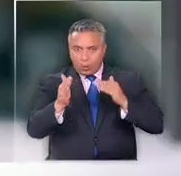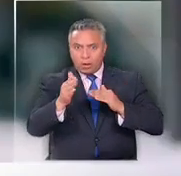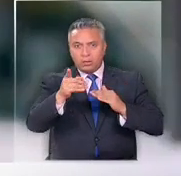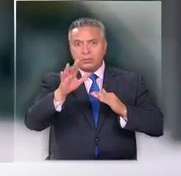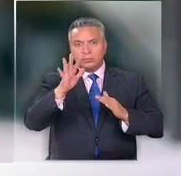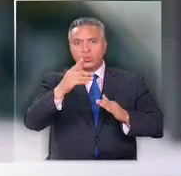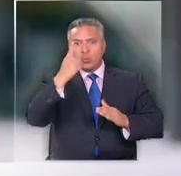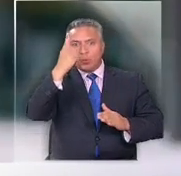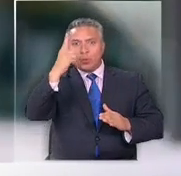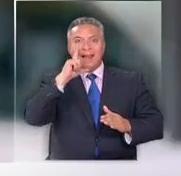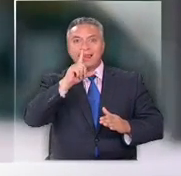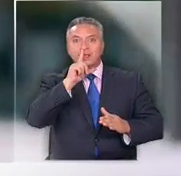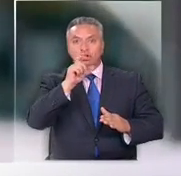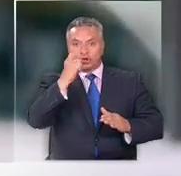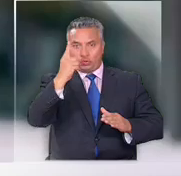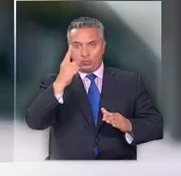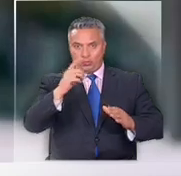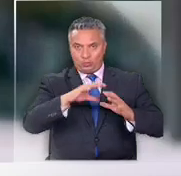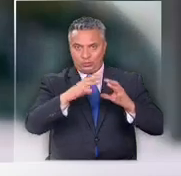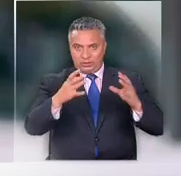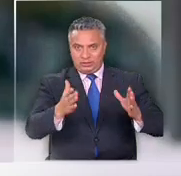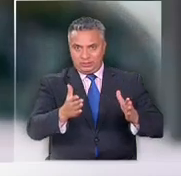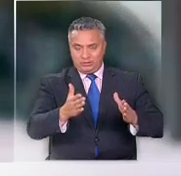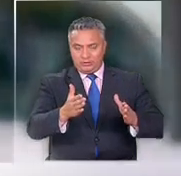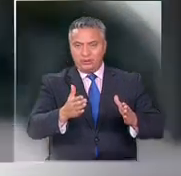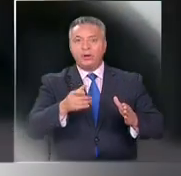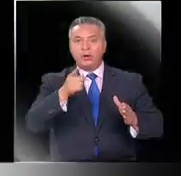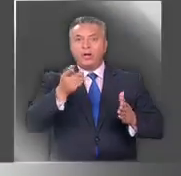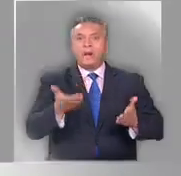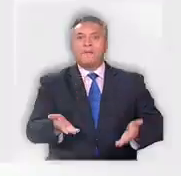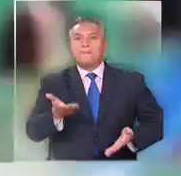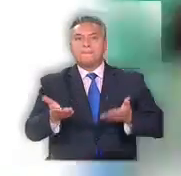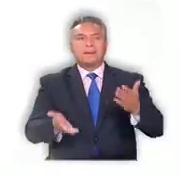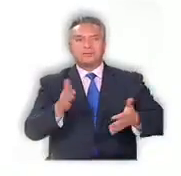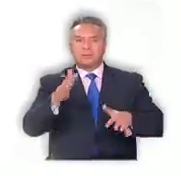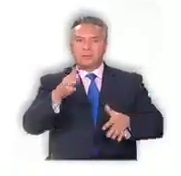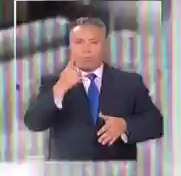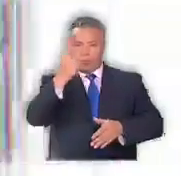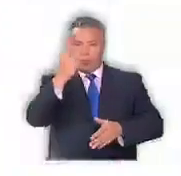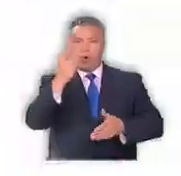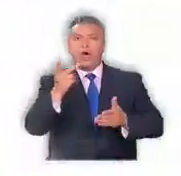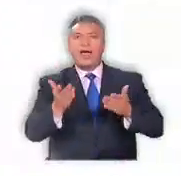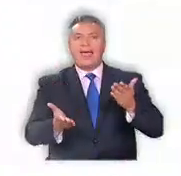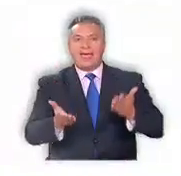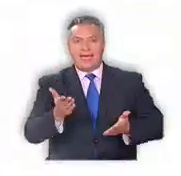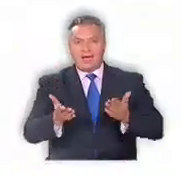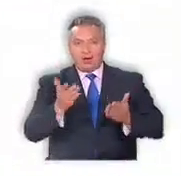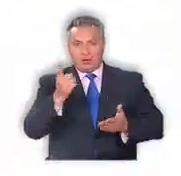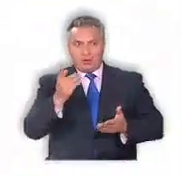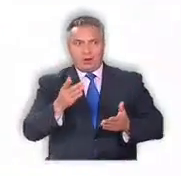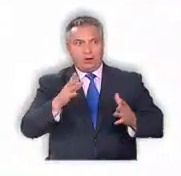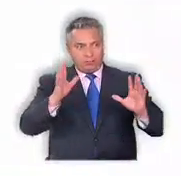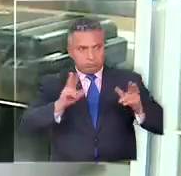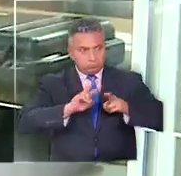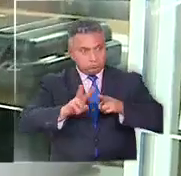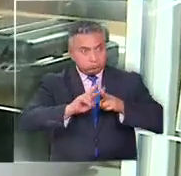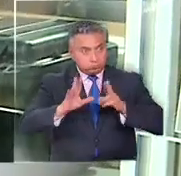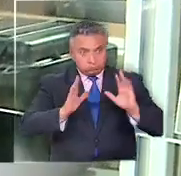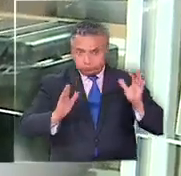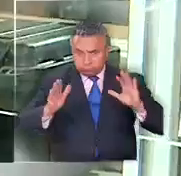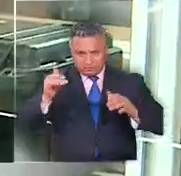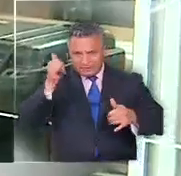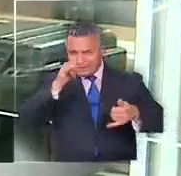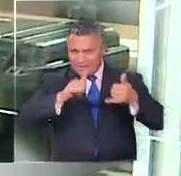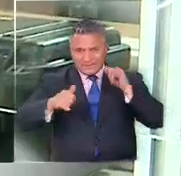de un litro y un peso aproximado de un kilo. Este nanosatélite, construido por la Escuela de Ciencias Físicas